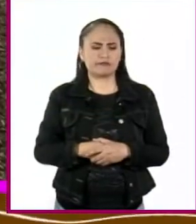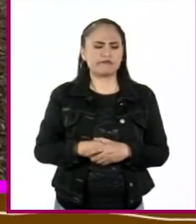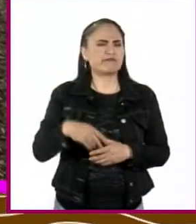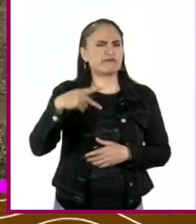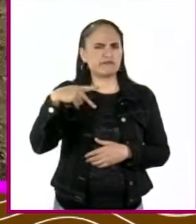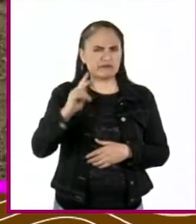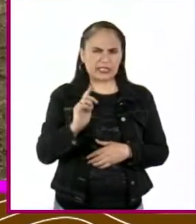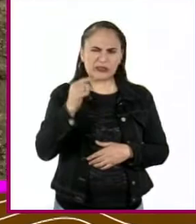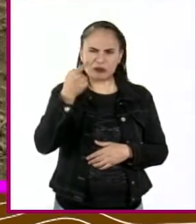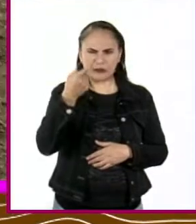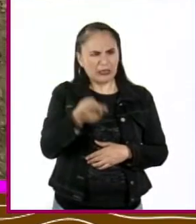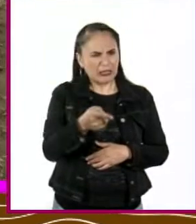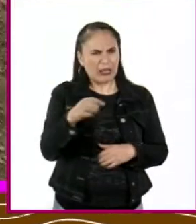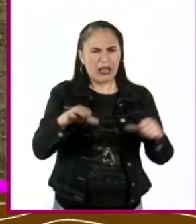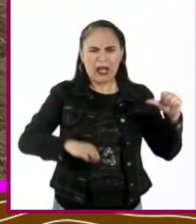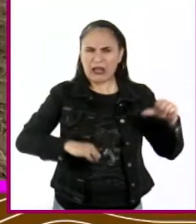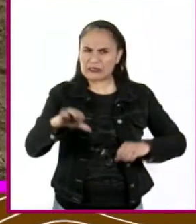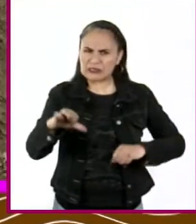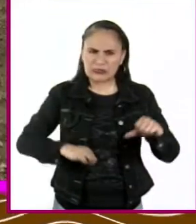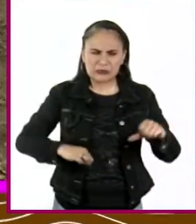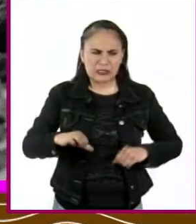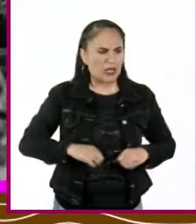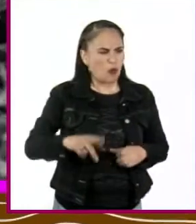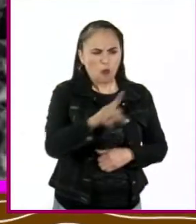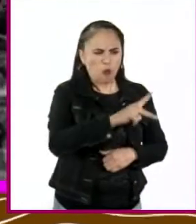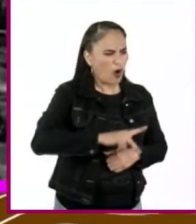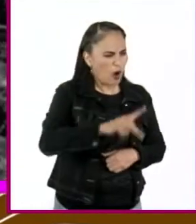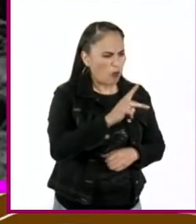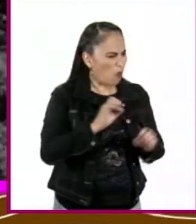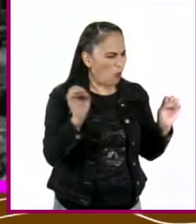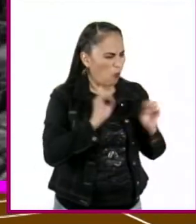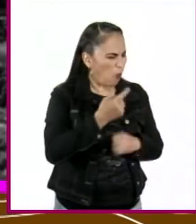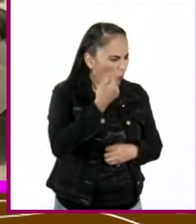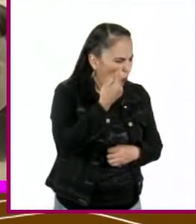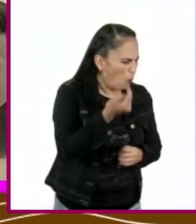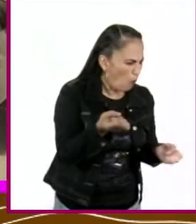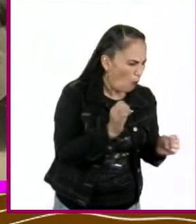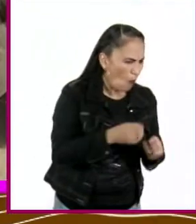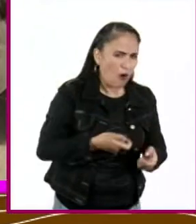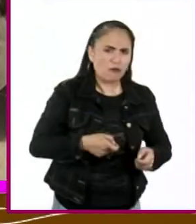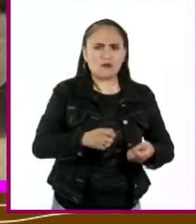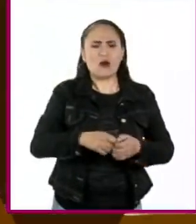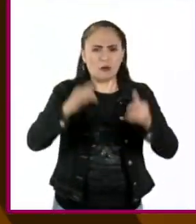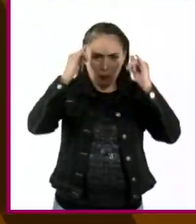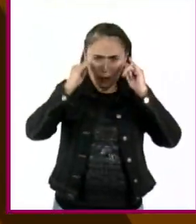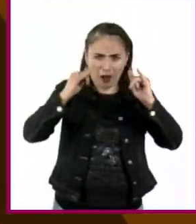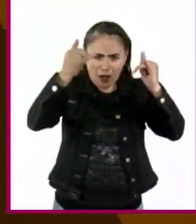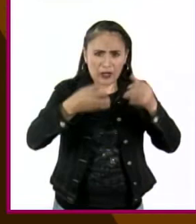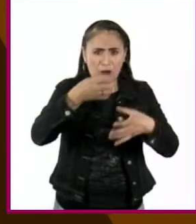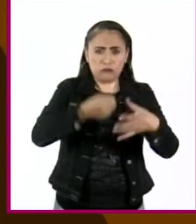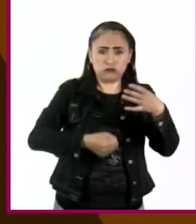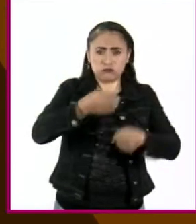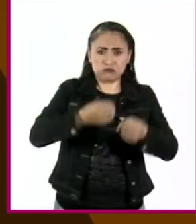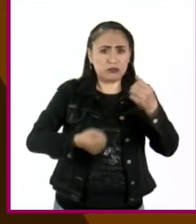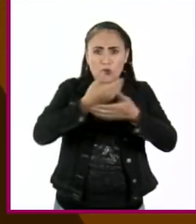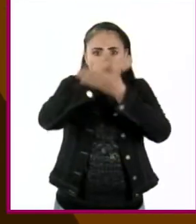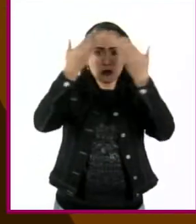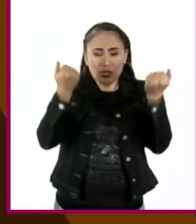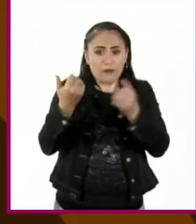ágilmente ninguna de las actividades propias del pueblo, no podía arar ni ordeñar vacas. Entonces